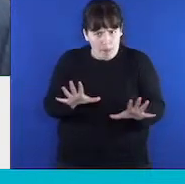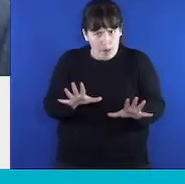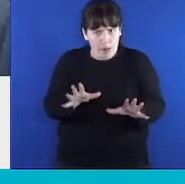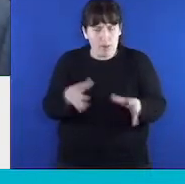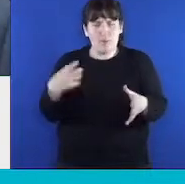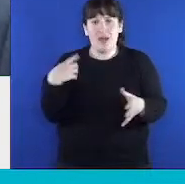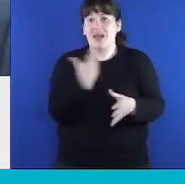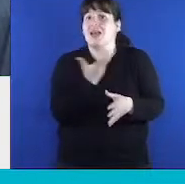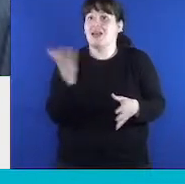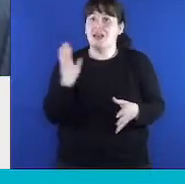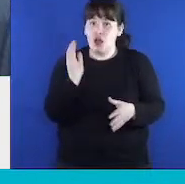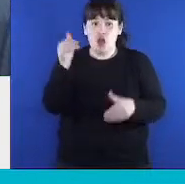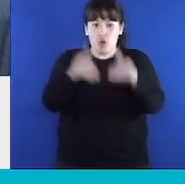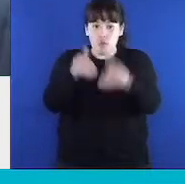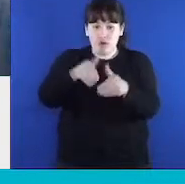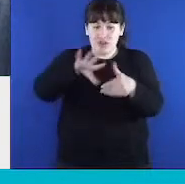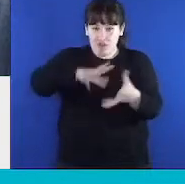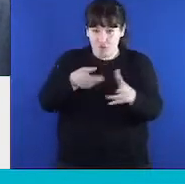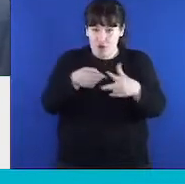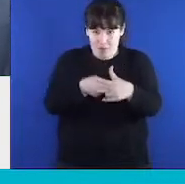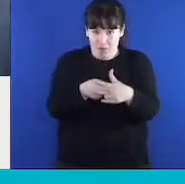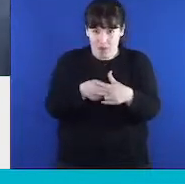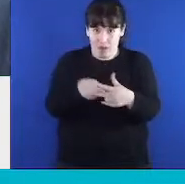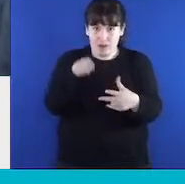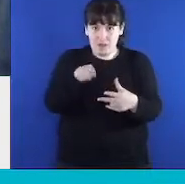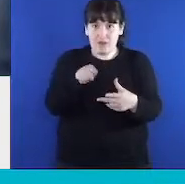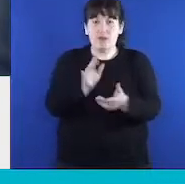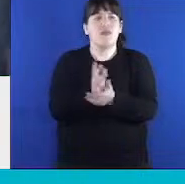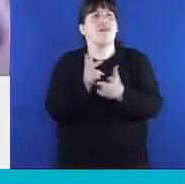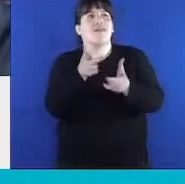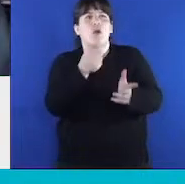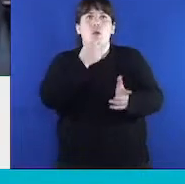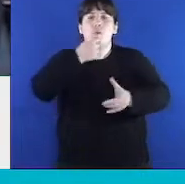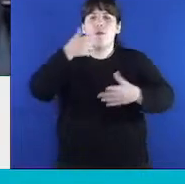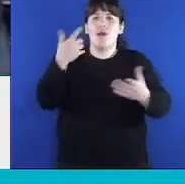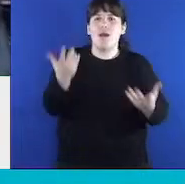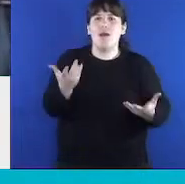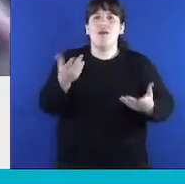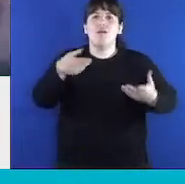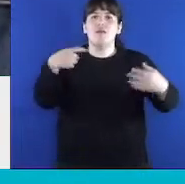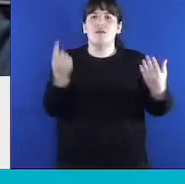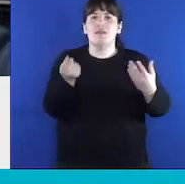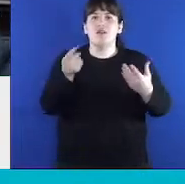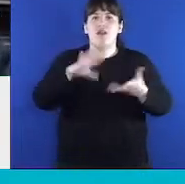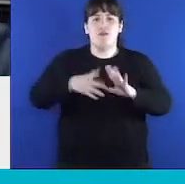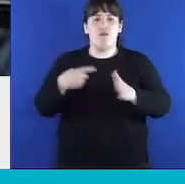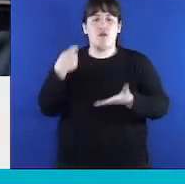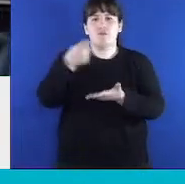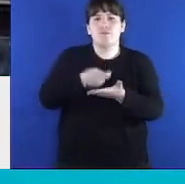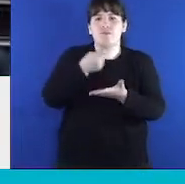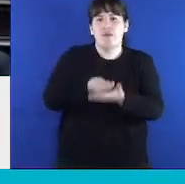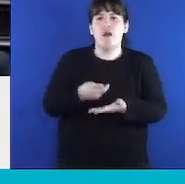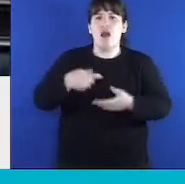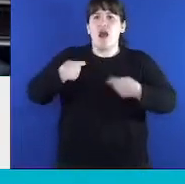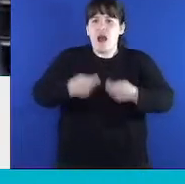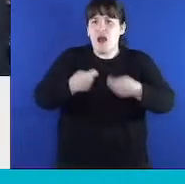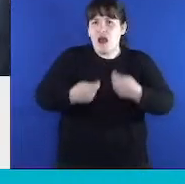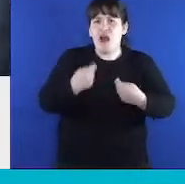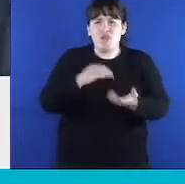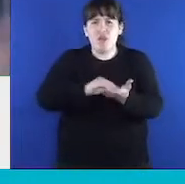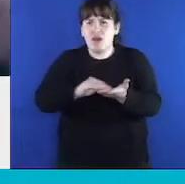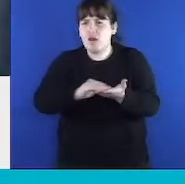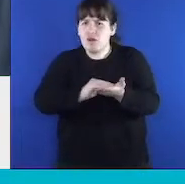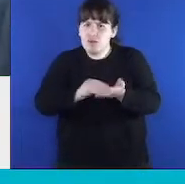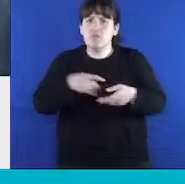instrumento, se dice, por ejemplo, que las remuneraciones o los gastos administrativos o todos los gastos que devenga el funcionamiento del directorio no